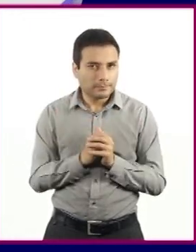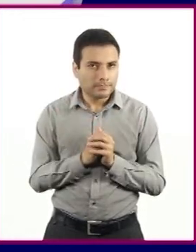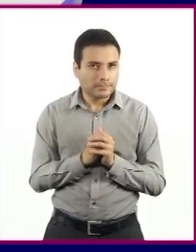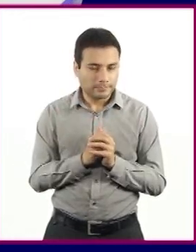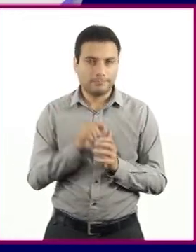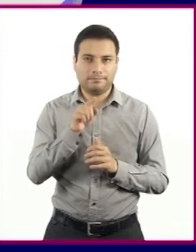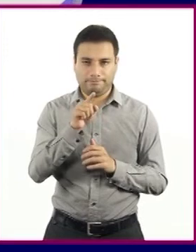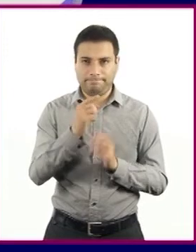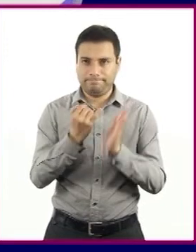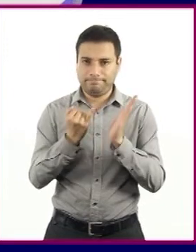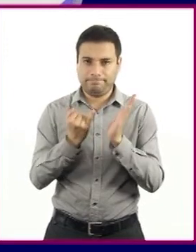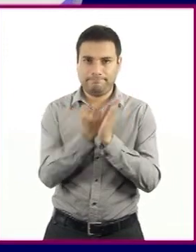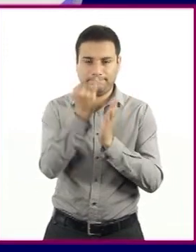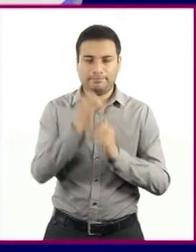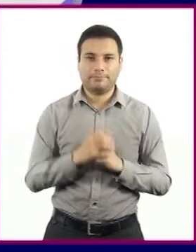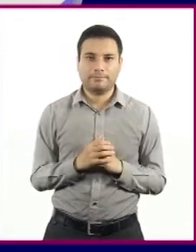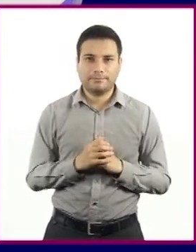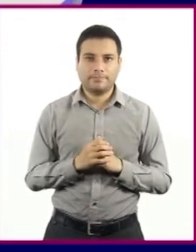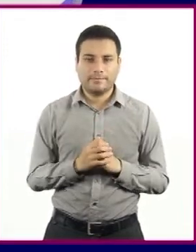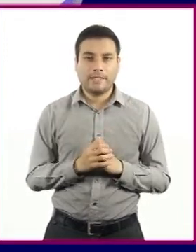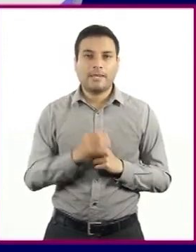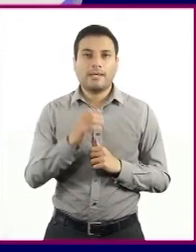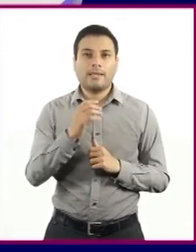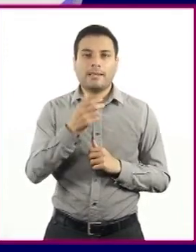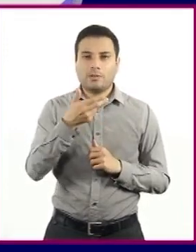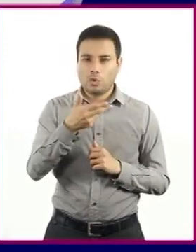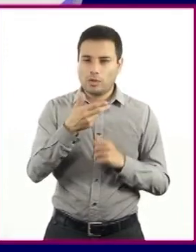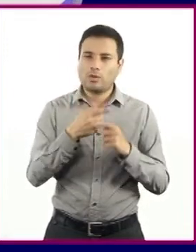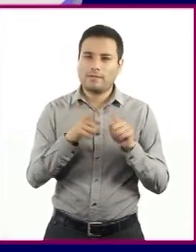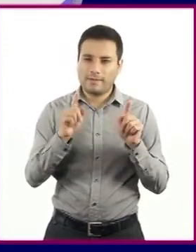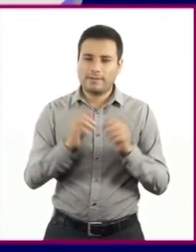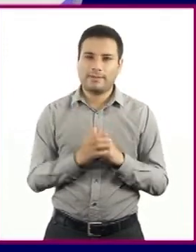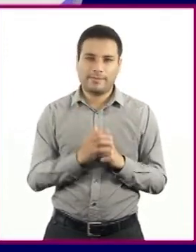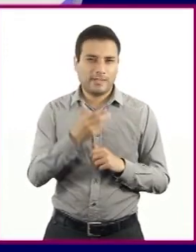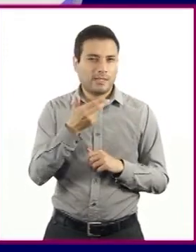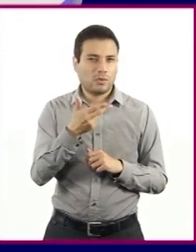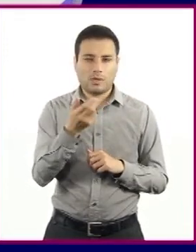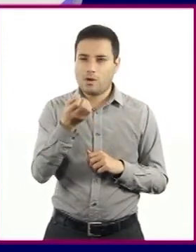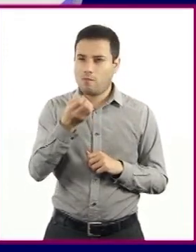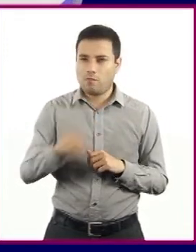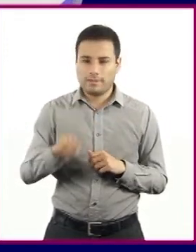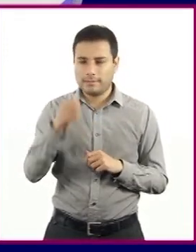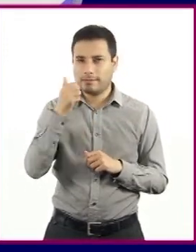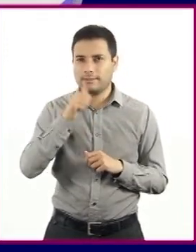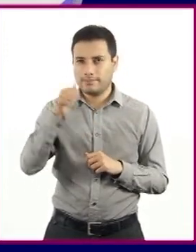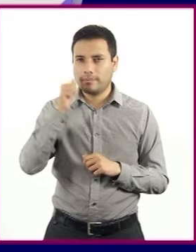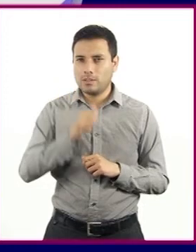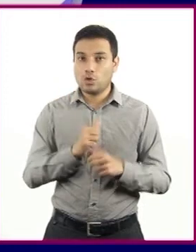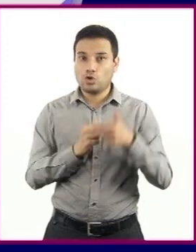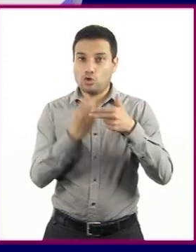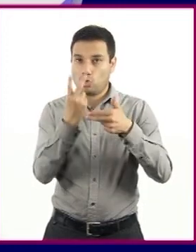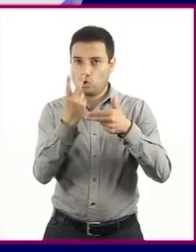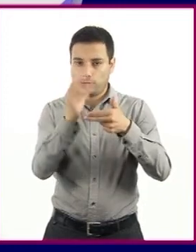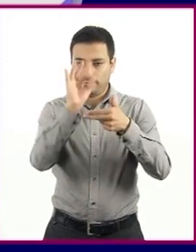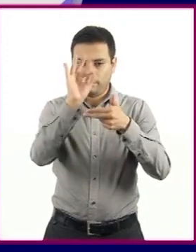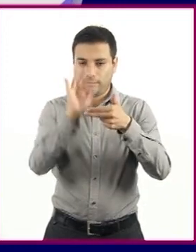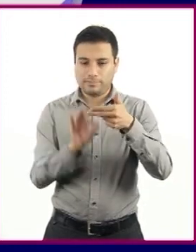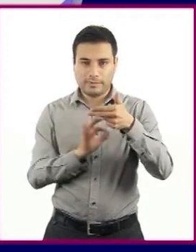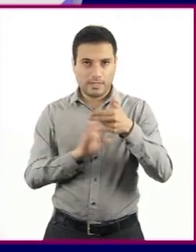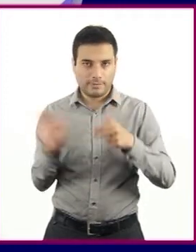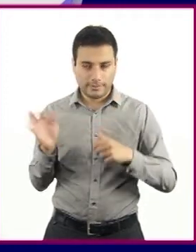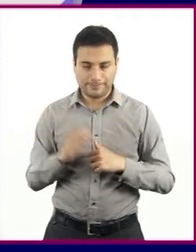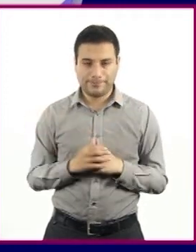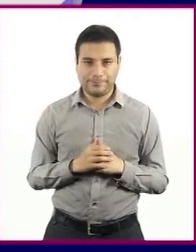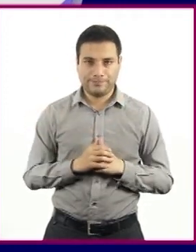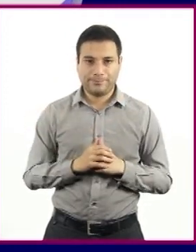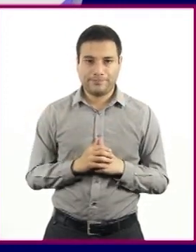La excepción a esta regla es el hidrógeno, ya que solo puede tener 2 electrones rodeándolo. Contar el número de